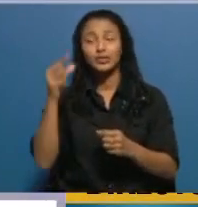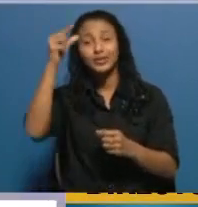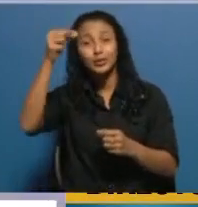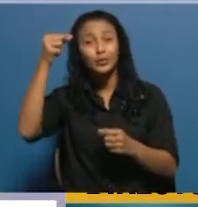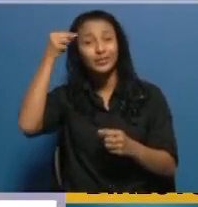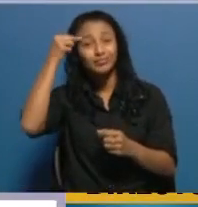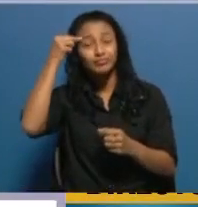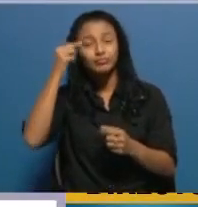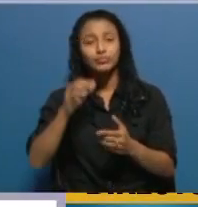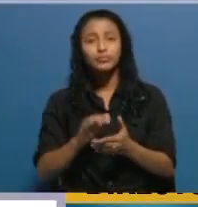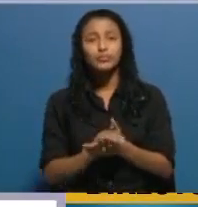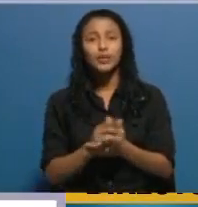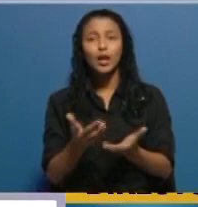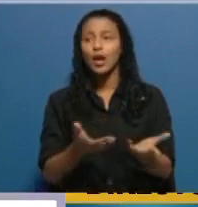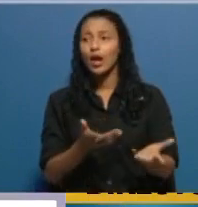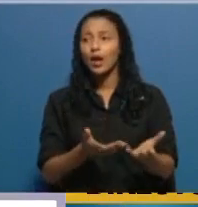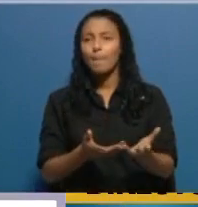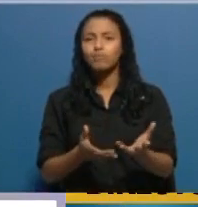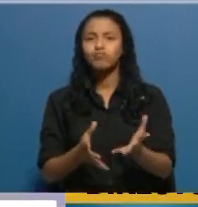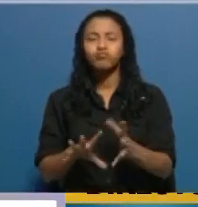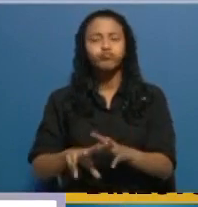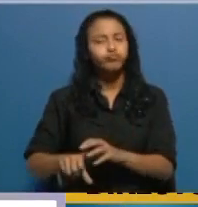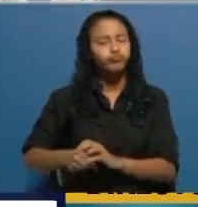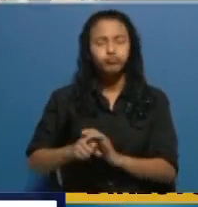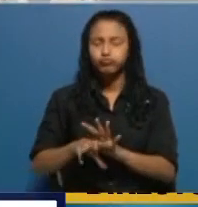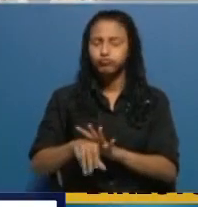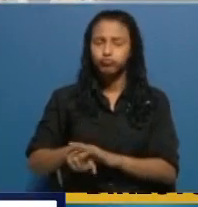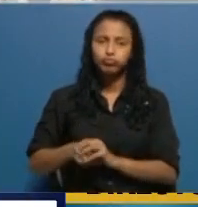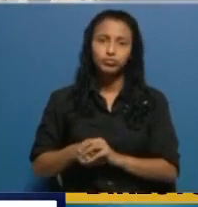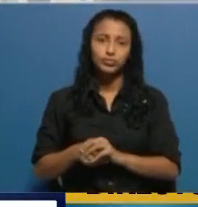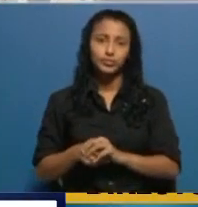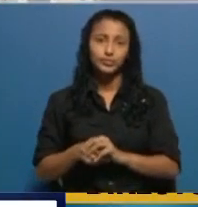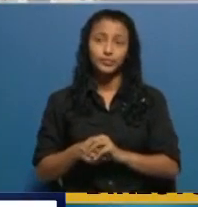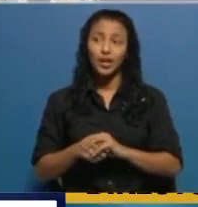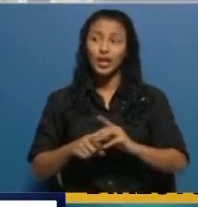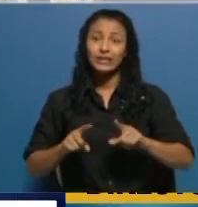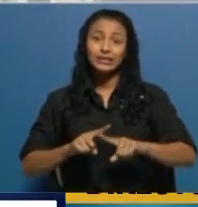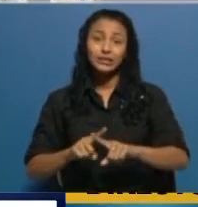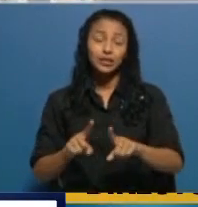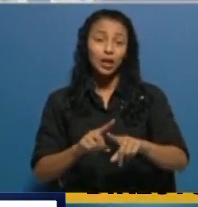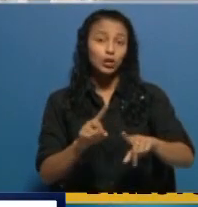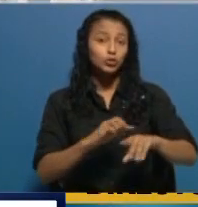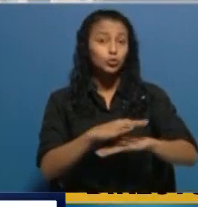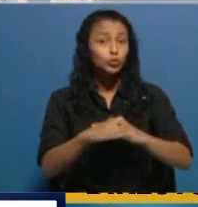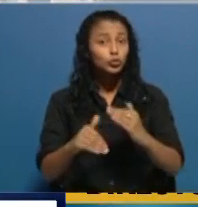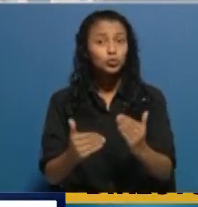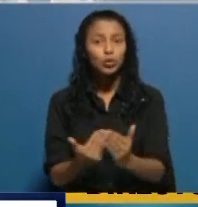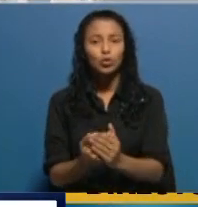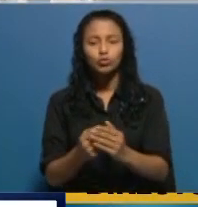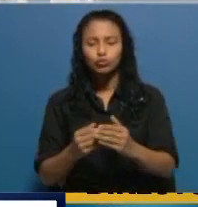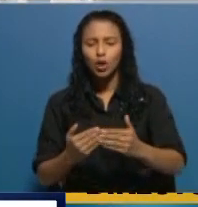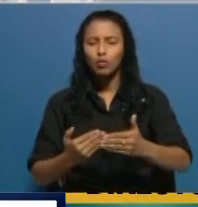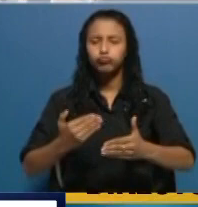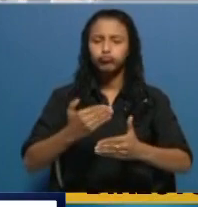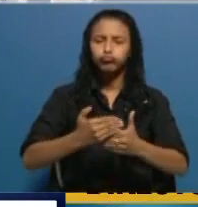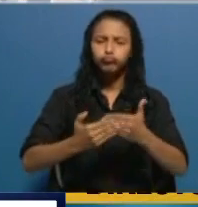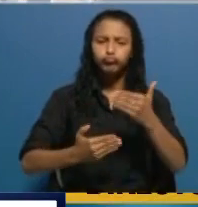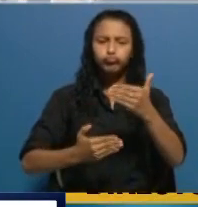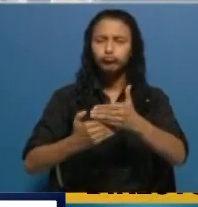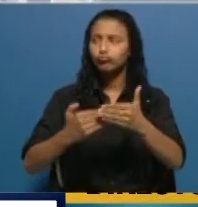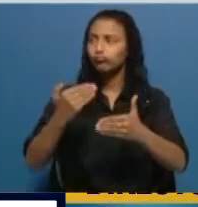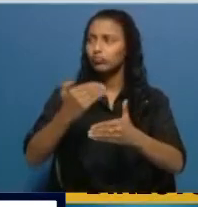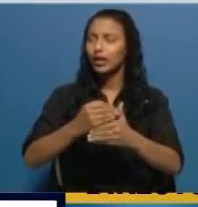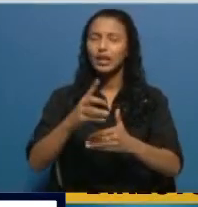en la corrupción que todos lamentamos entre todos debemos reconstruir nuestra democracia en